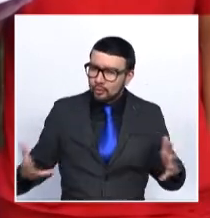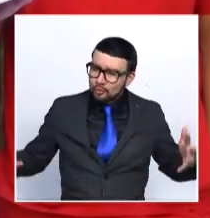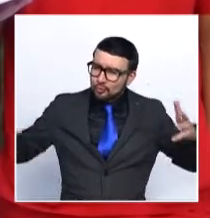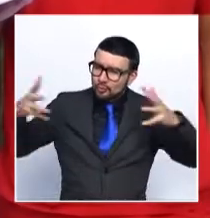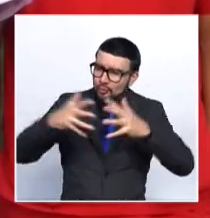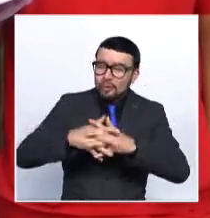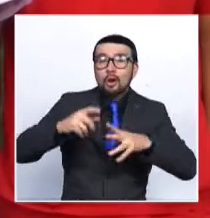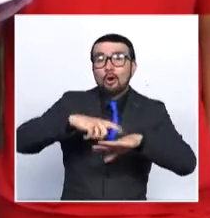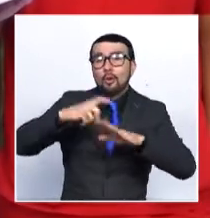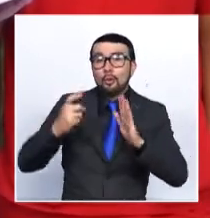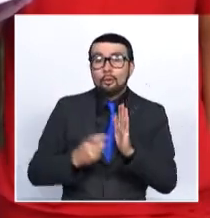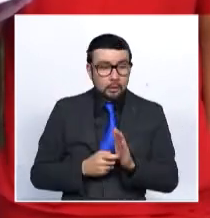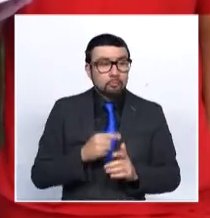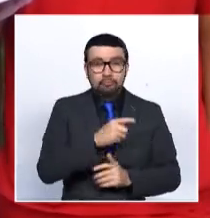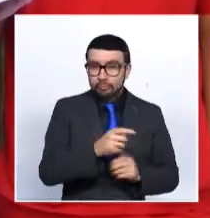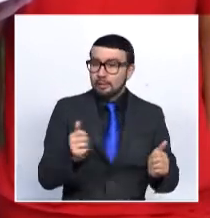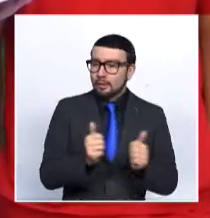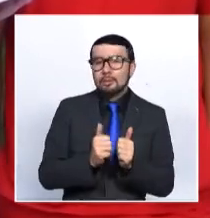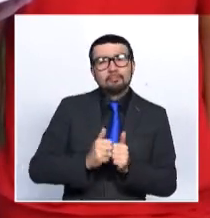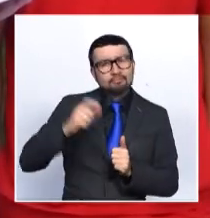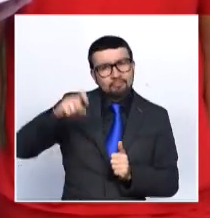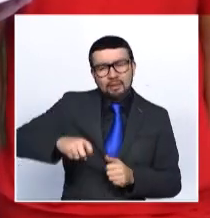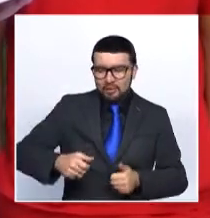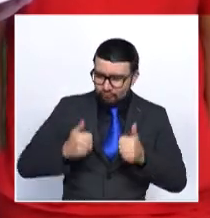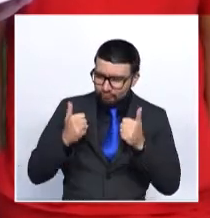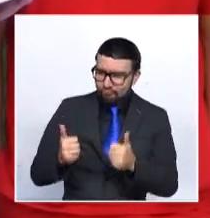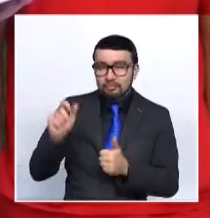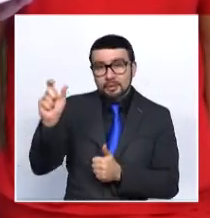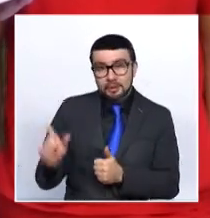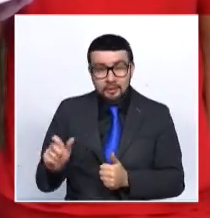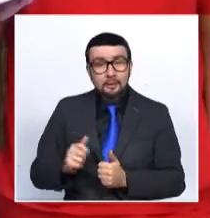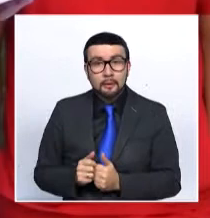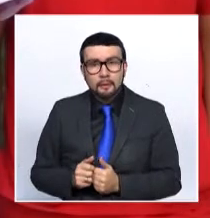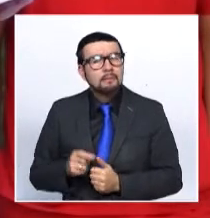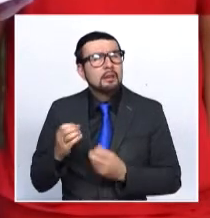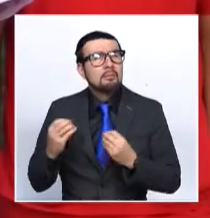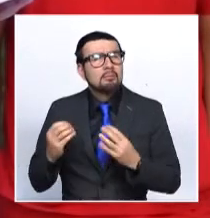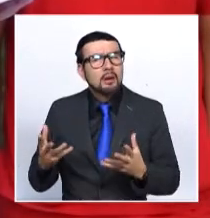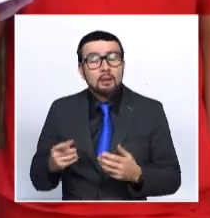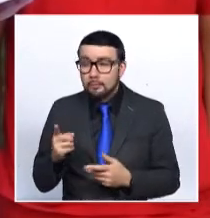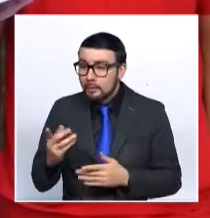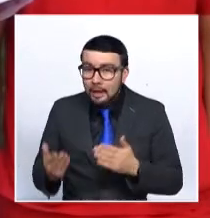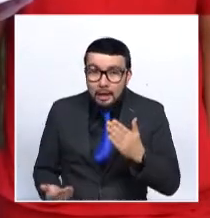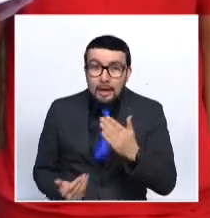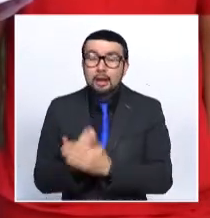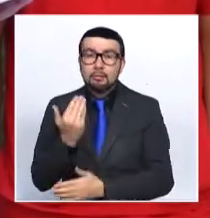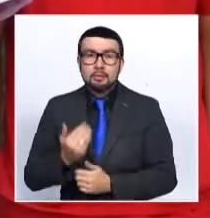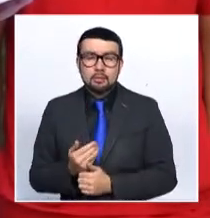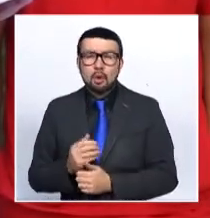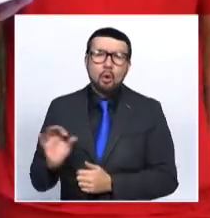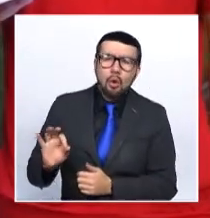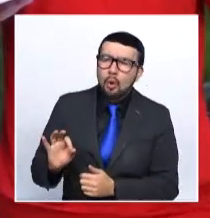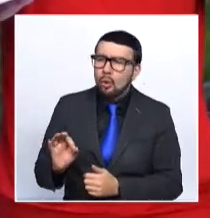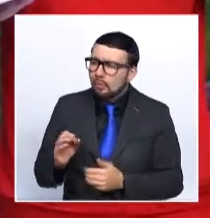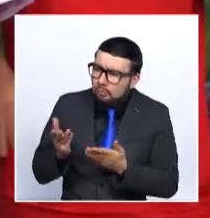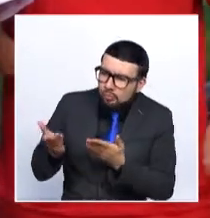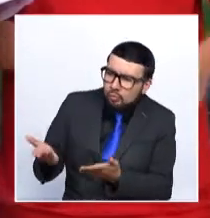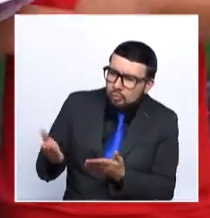acompañamiento realmente como lo debe de tener la persona para uno iniciar o ver un resultado